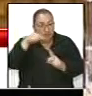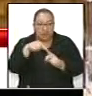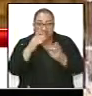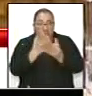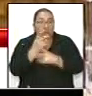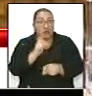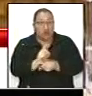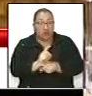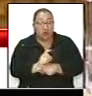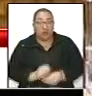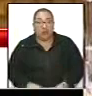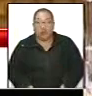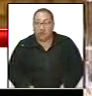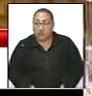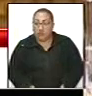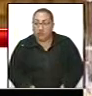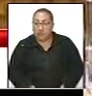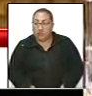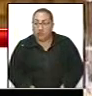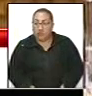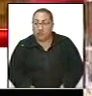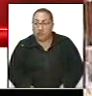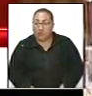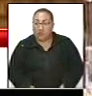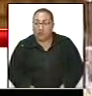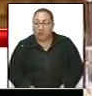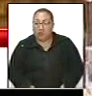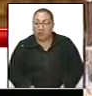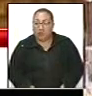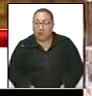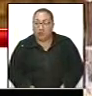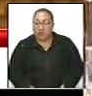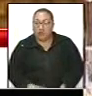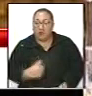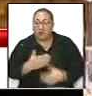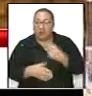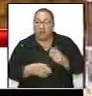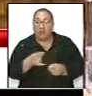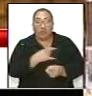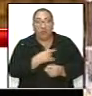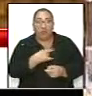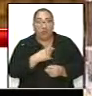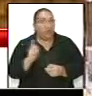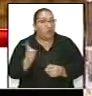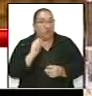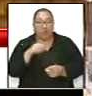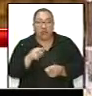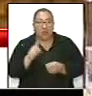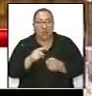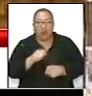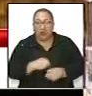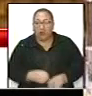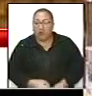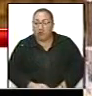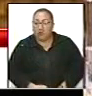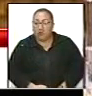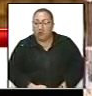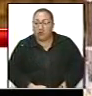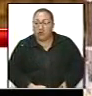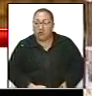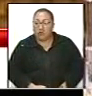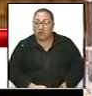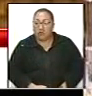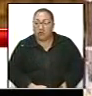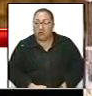educativos. Tenemos ahí algunos procesos con universidades que no están hasta el momento logrando garantizar que